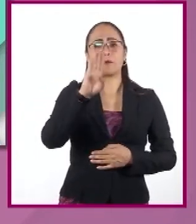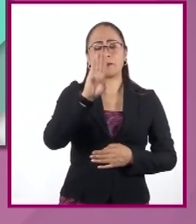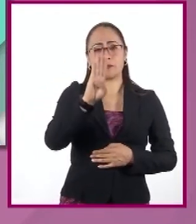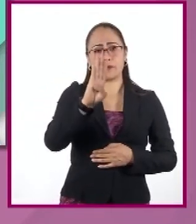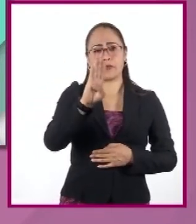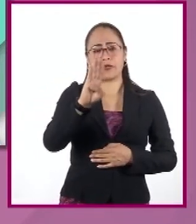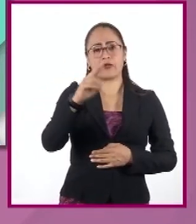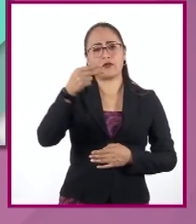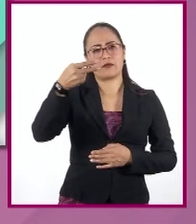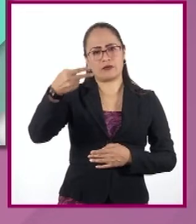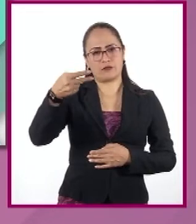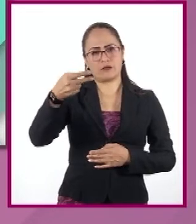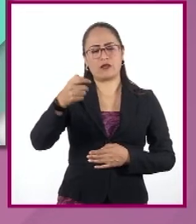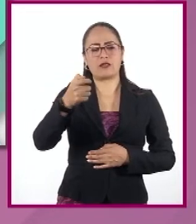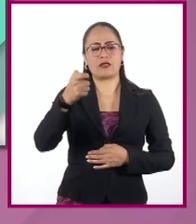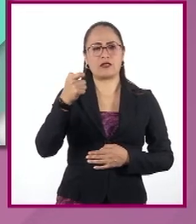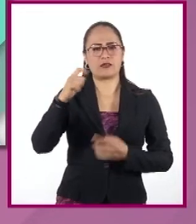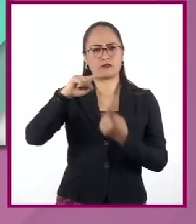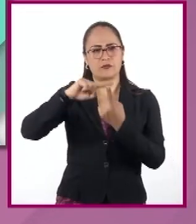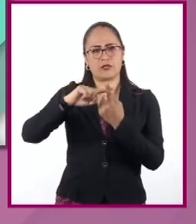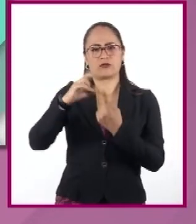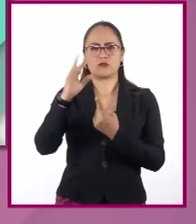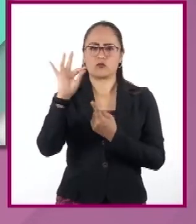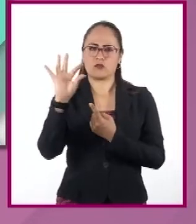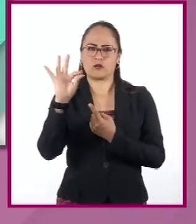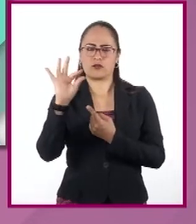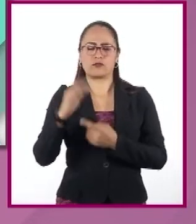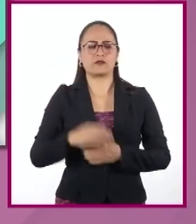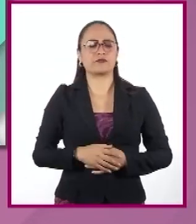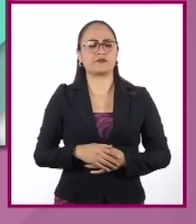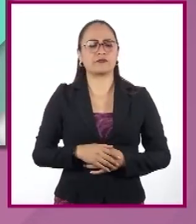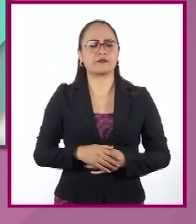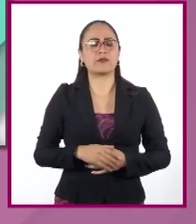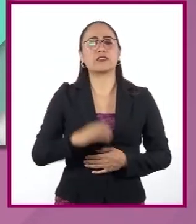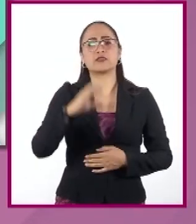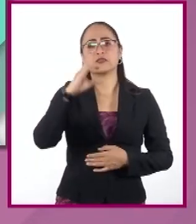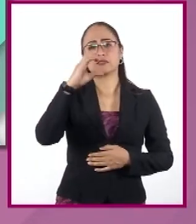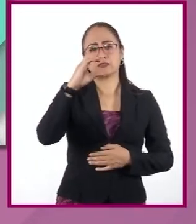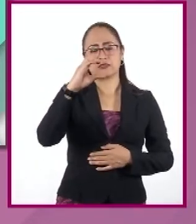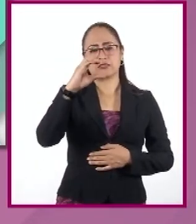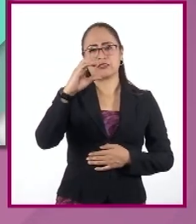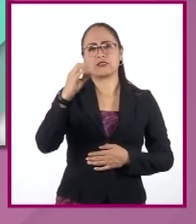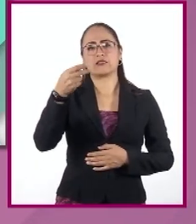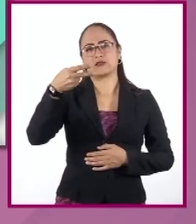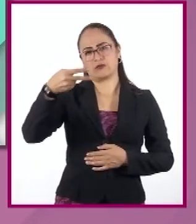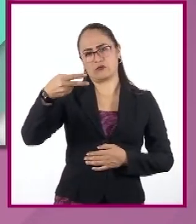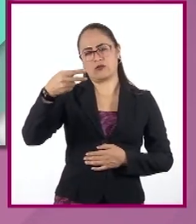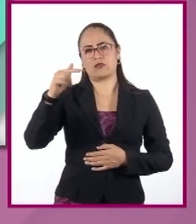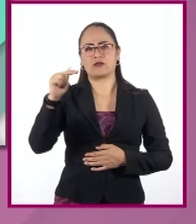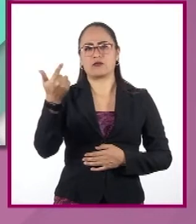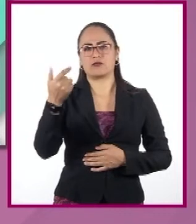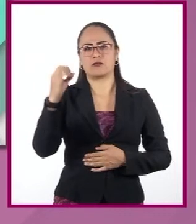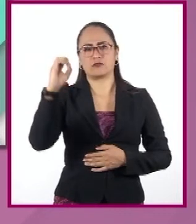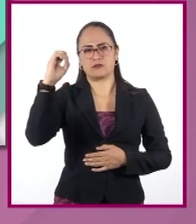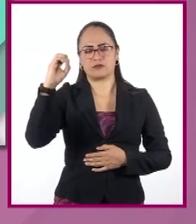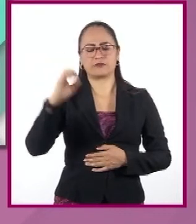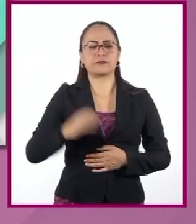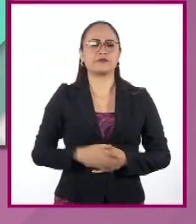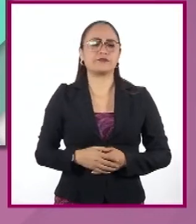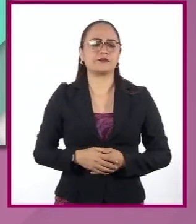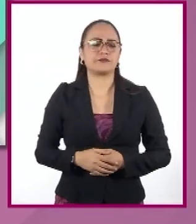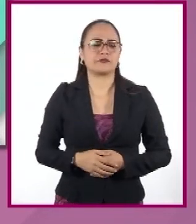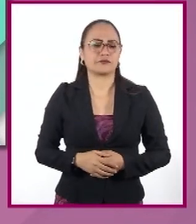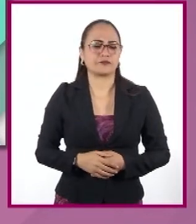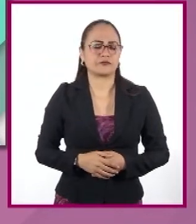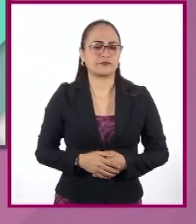B, que es igual a X más 40 grados, más la medida del ángulo C, que es igual a 12 grados.